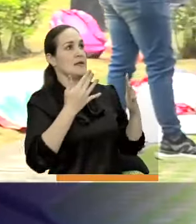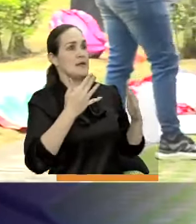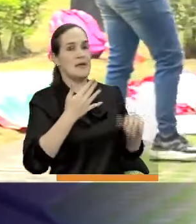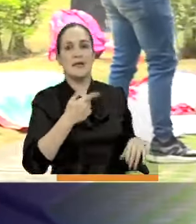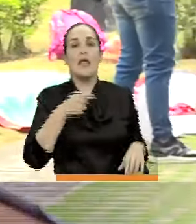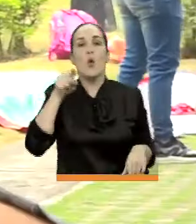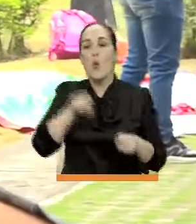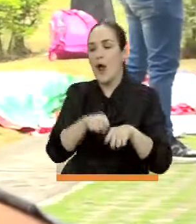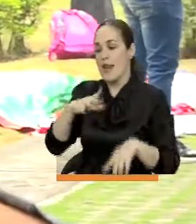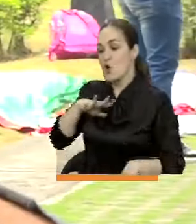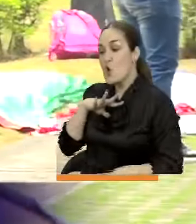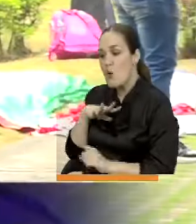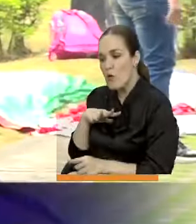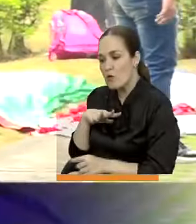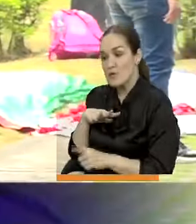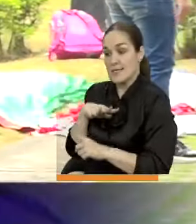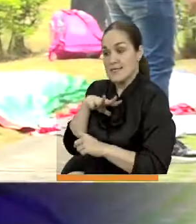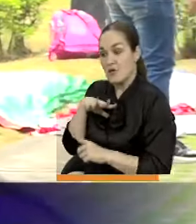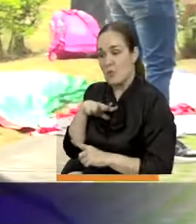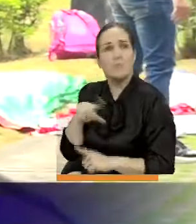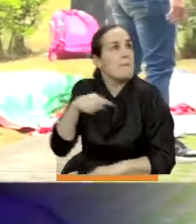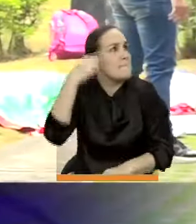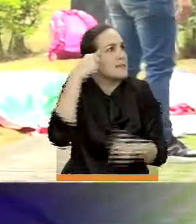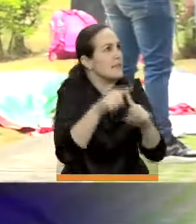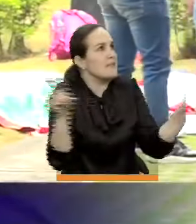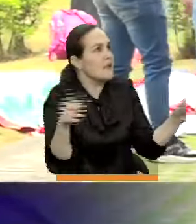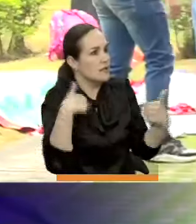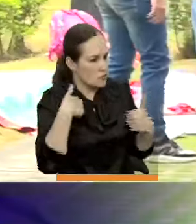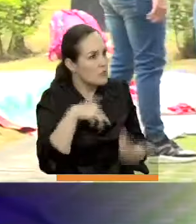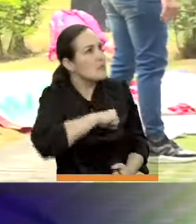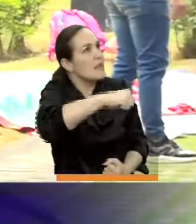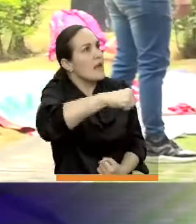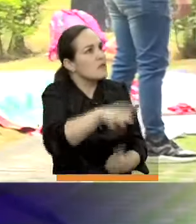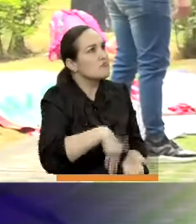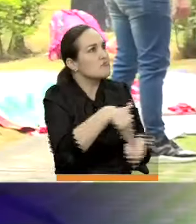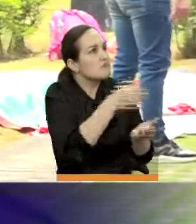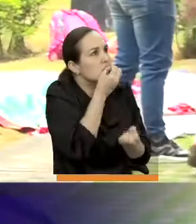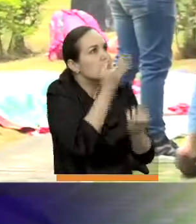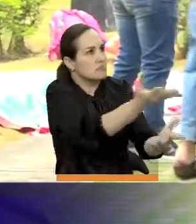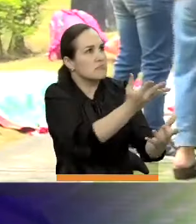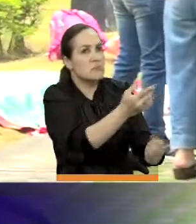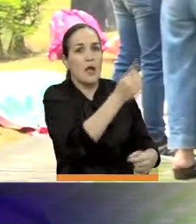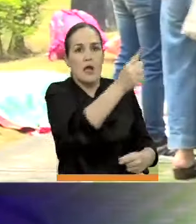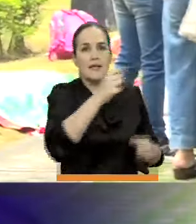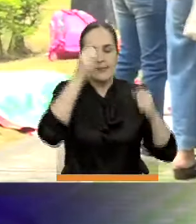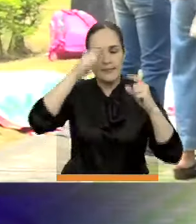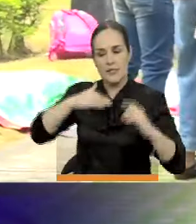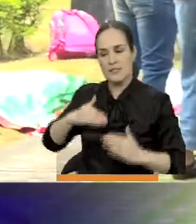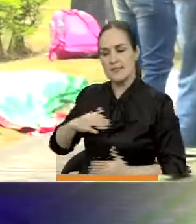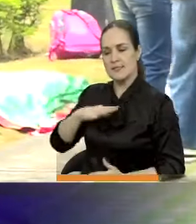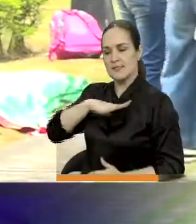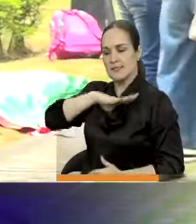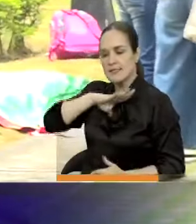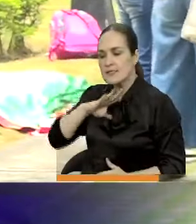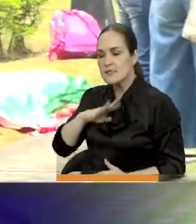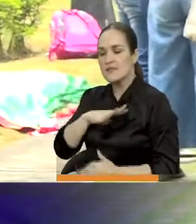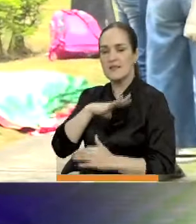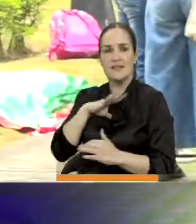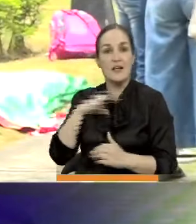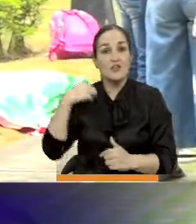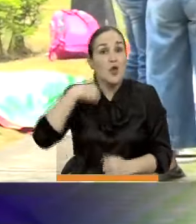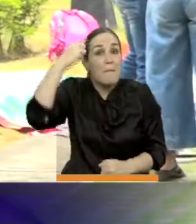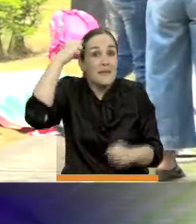piensa distinto y quien eh siente distinto eh le es incómodo al Estado entonces pensar